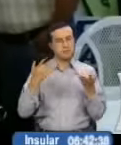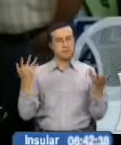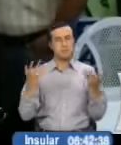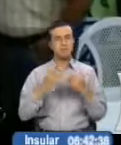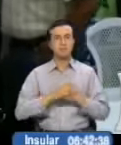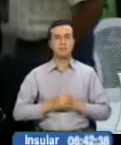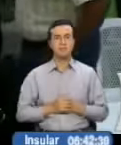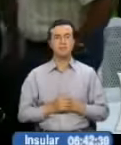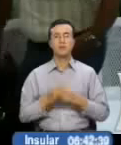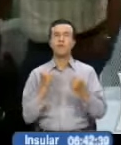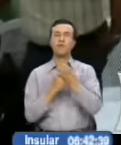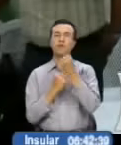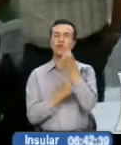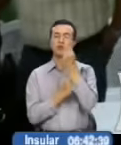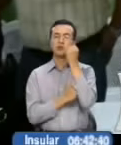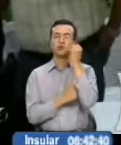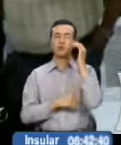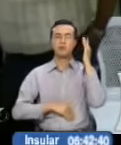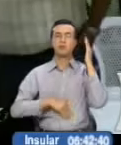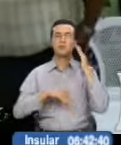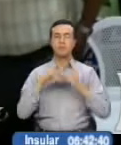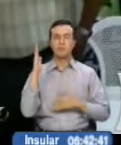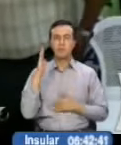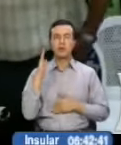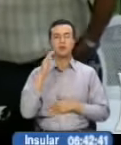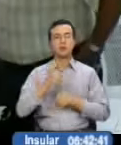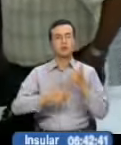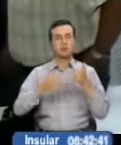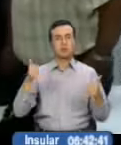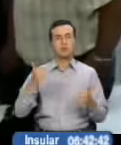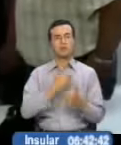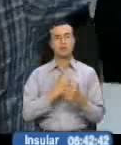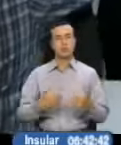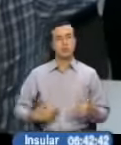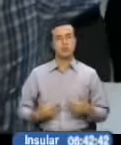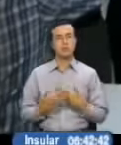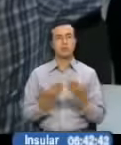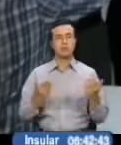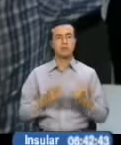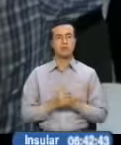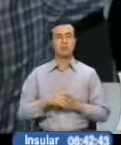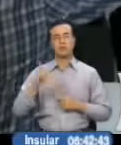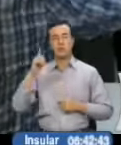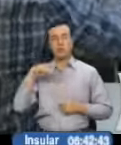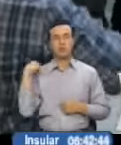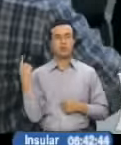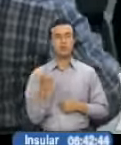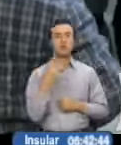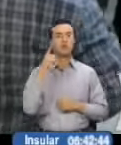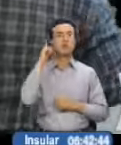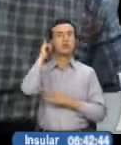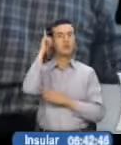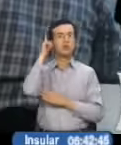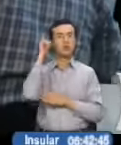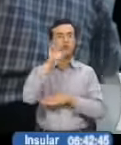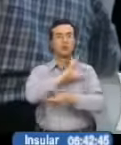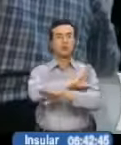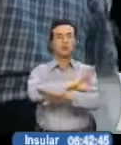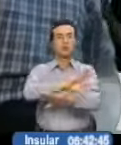así fortalecer más la candidatura de nuestro presidente. Nosotros, como dirigente